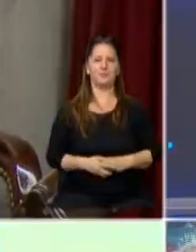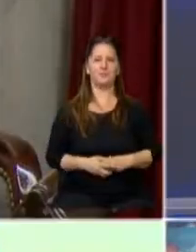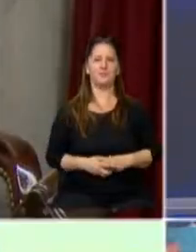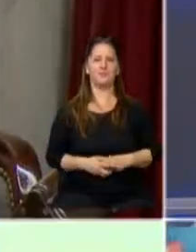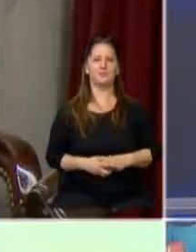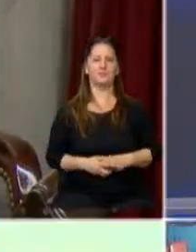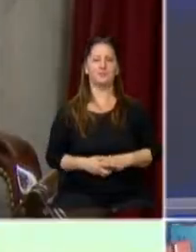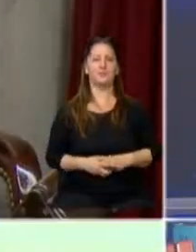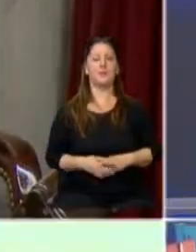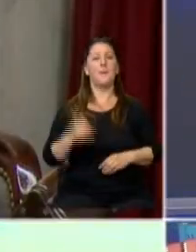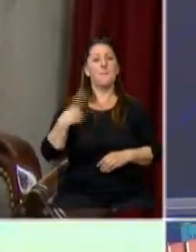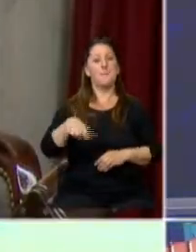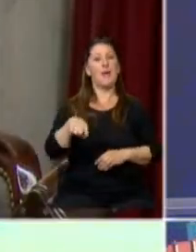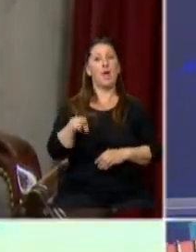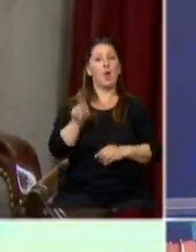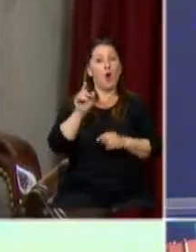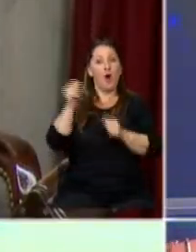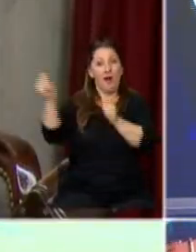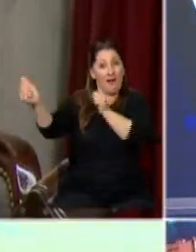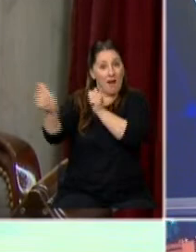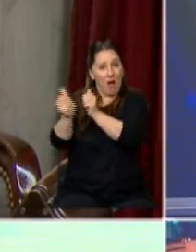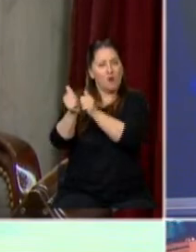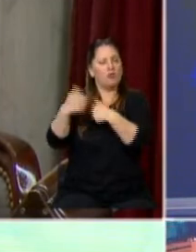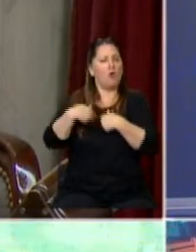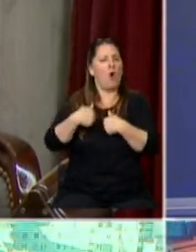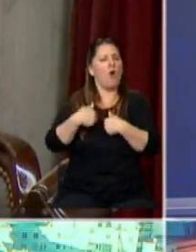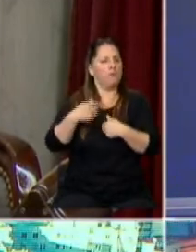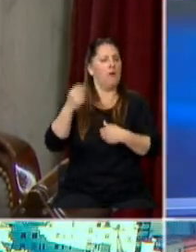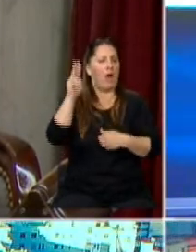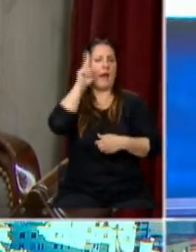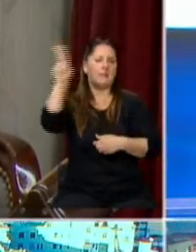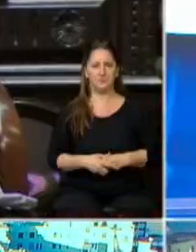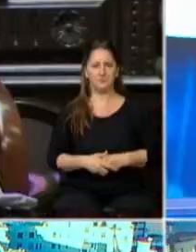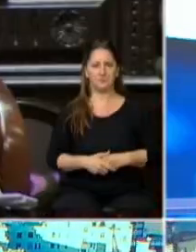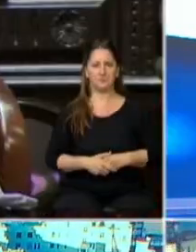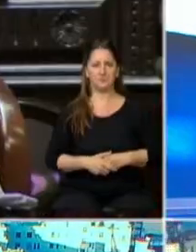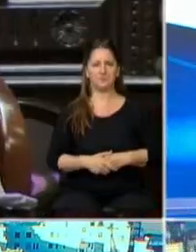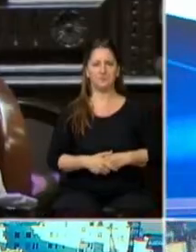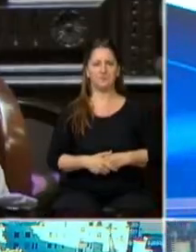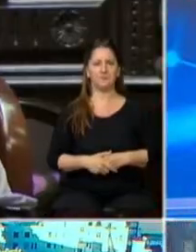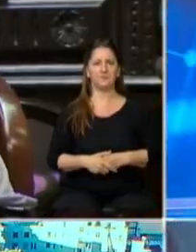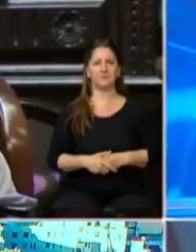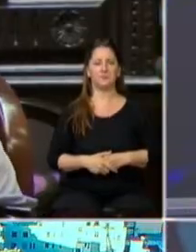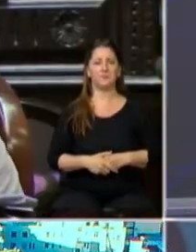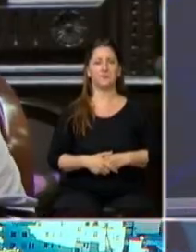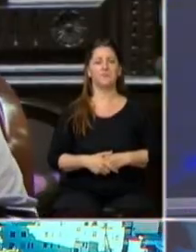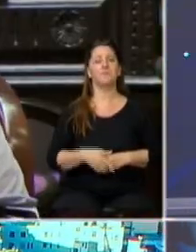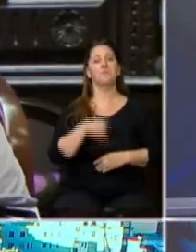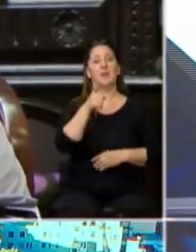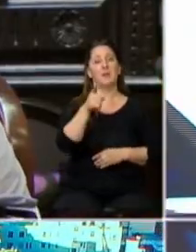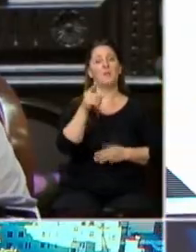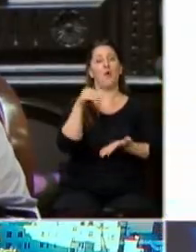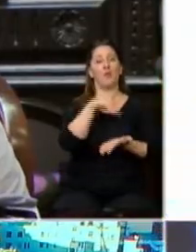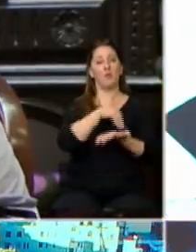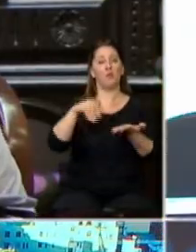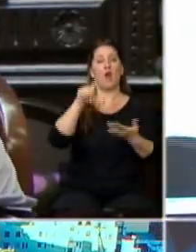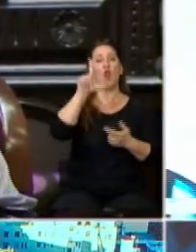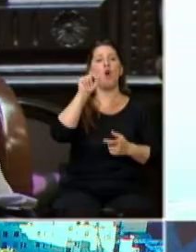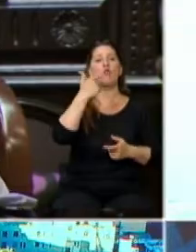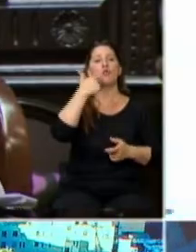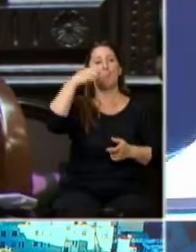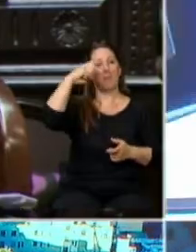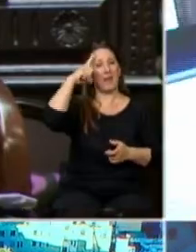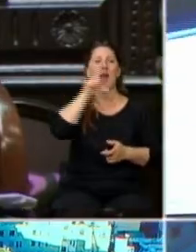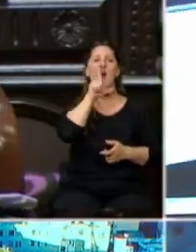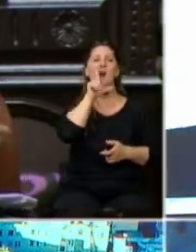planteado un granito de arena para la visita del presidente el 1 de marzo en la Asamblea Legislativa, donde yo sé que Amanda Alba va a estar muy